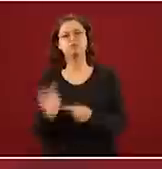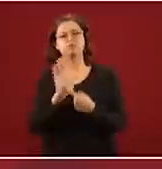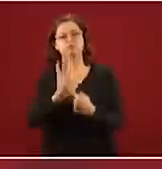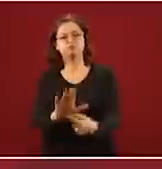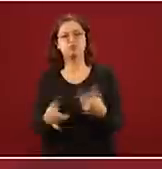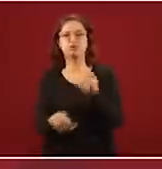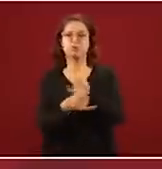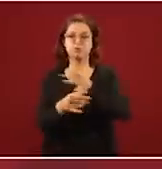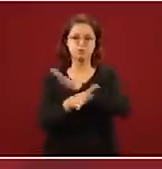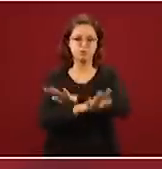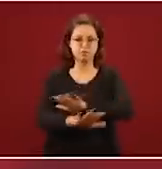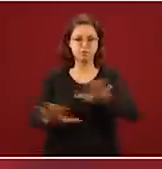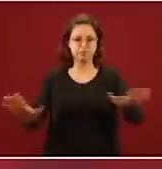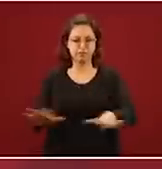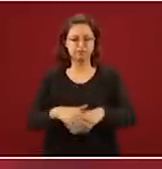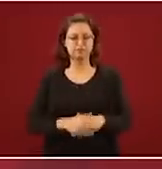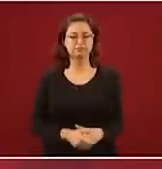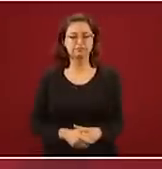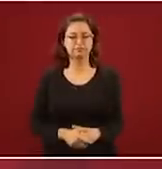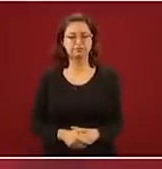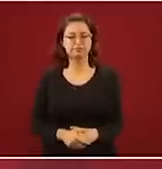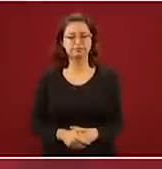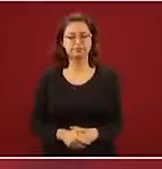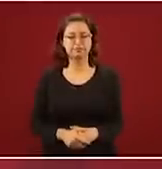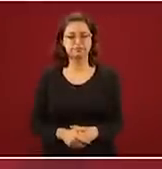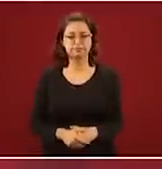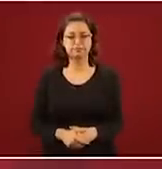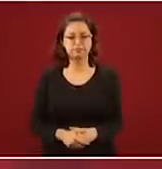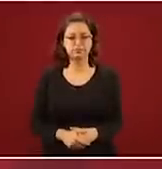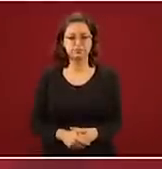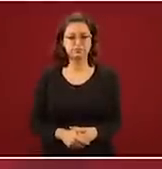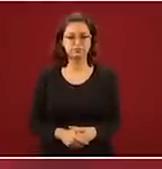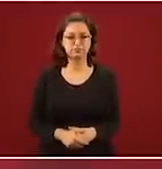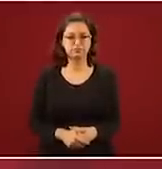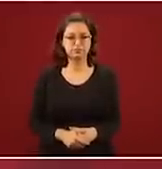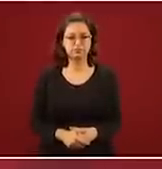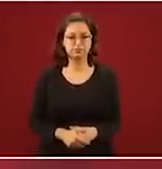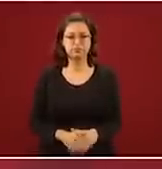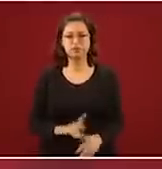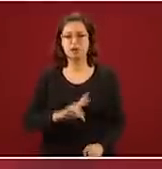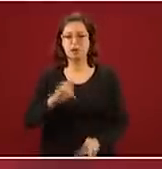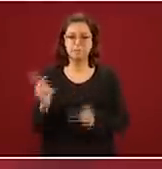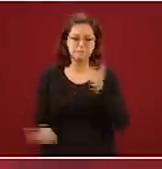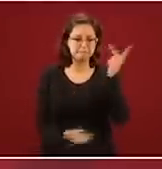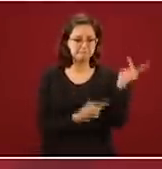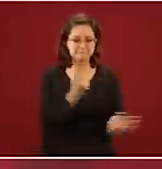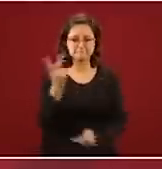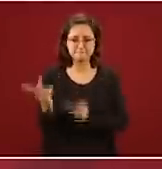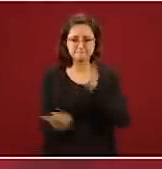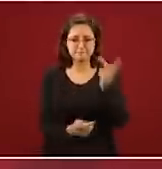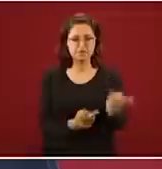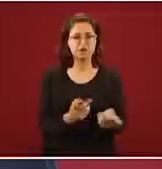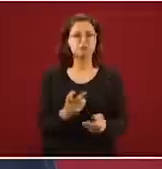este plan, para contestar preguntas